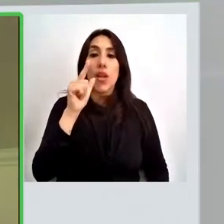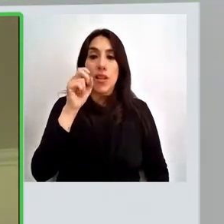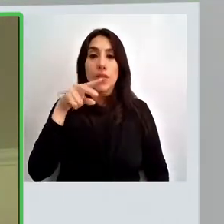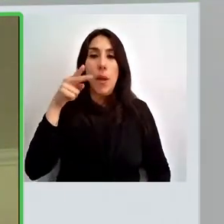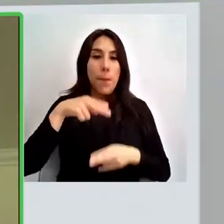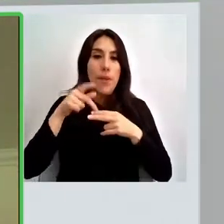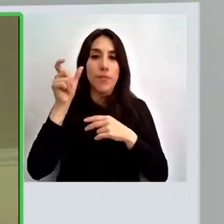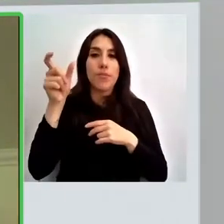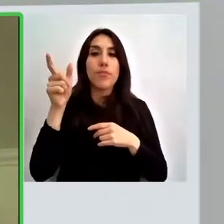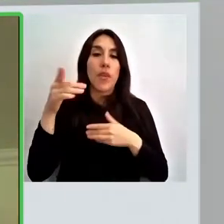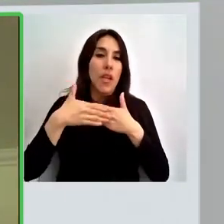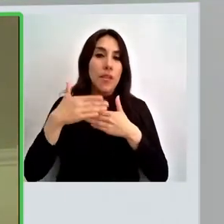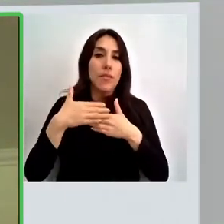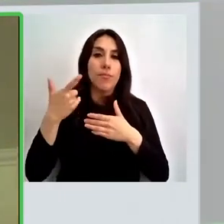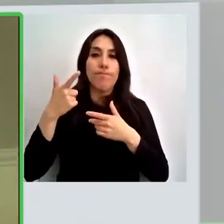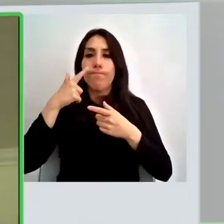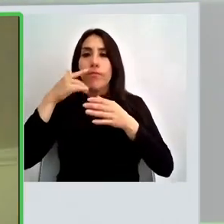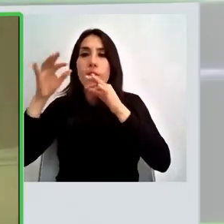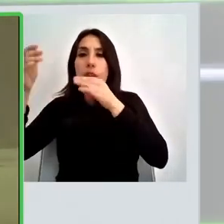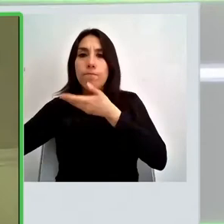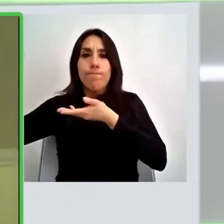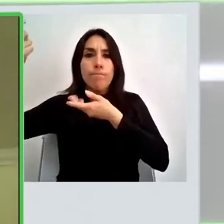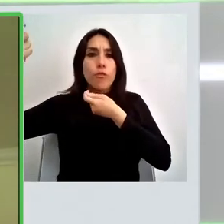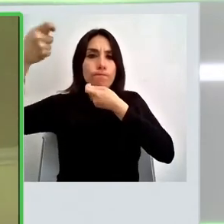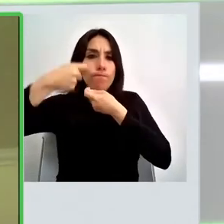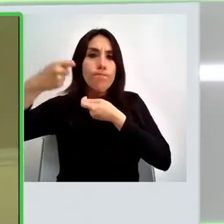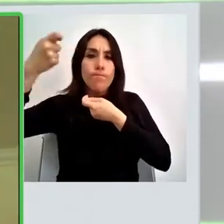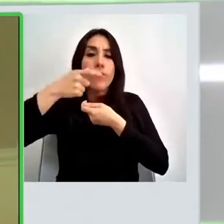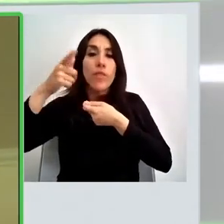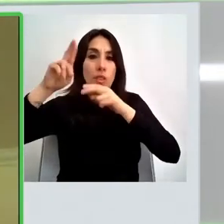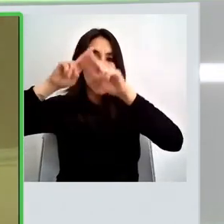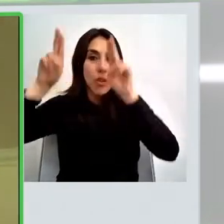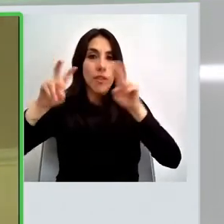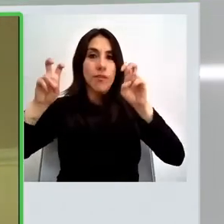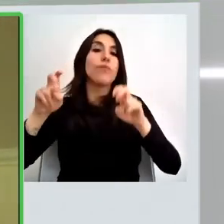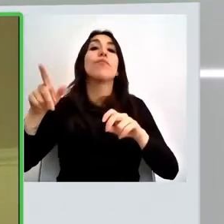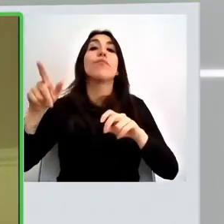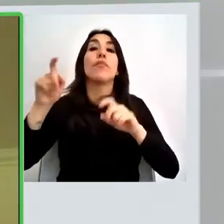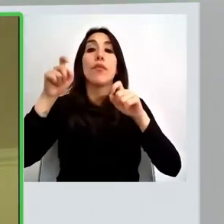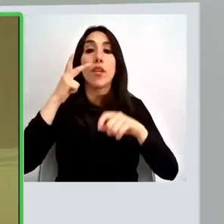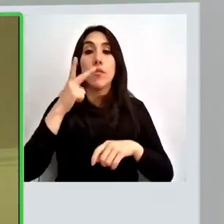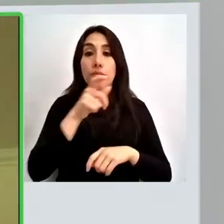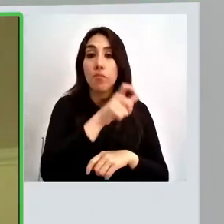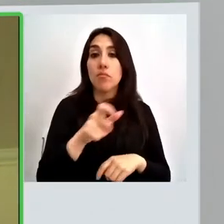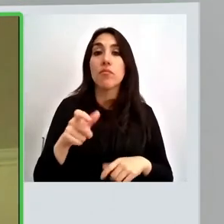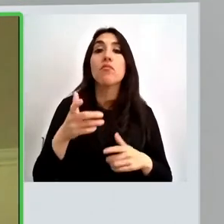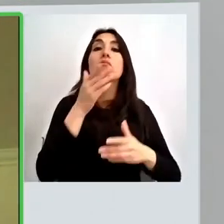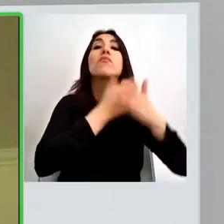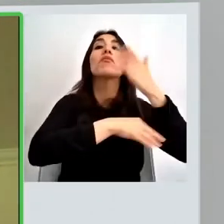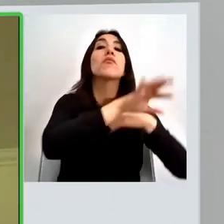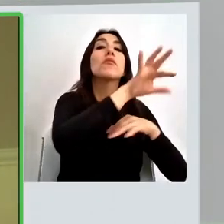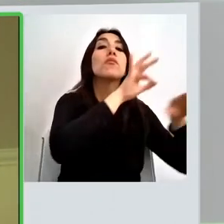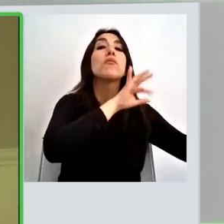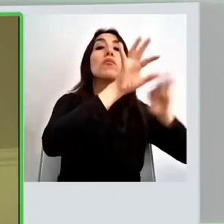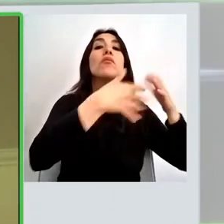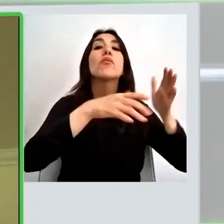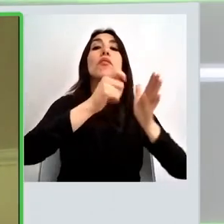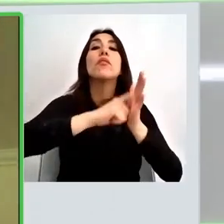ellos decidieron contratar a personas con discapacidad para sus bodegas de distribución y